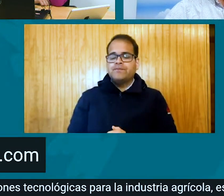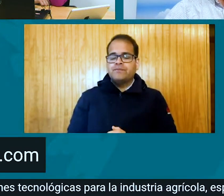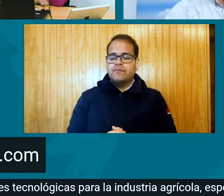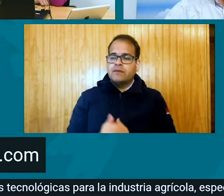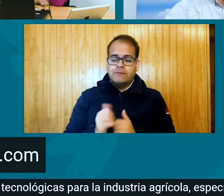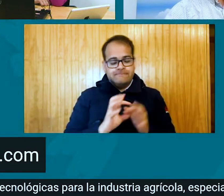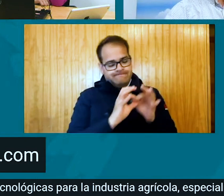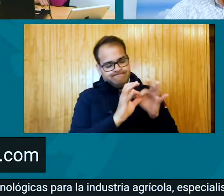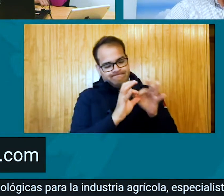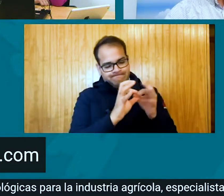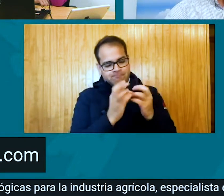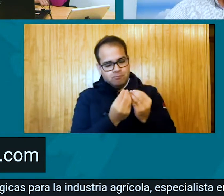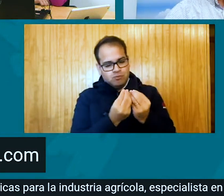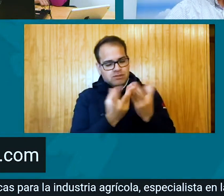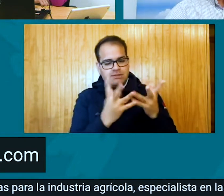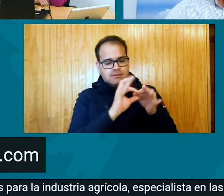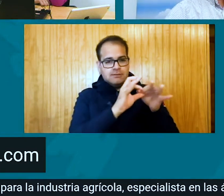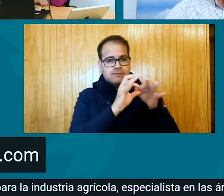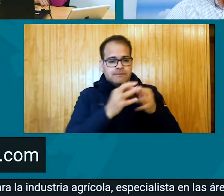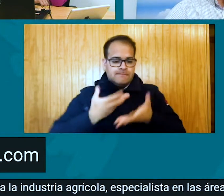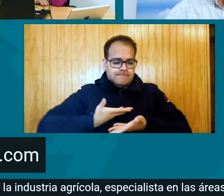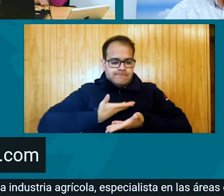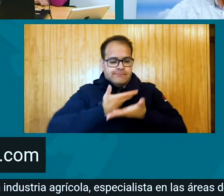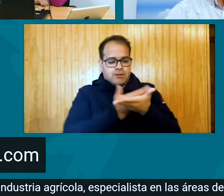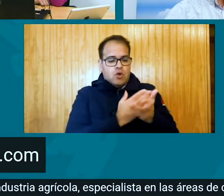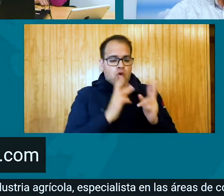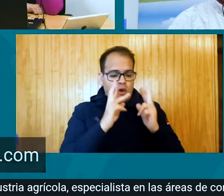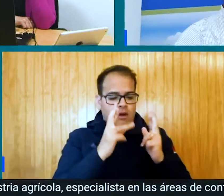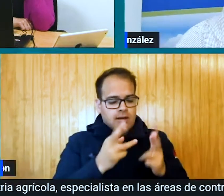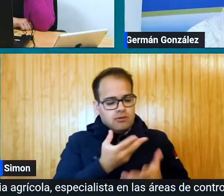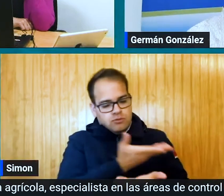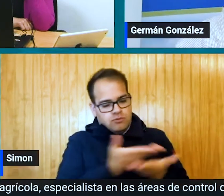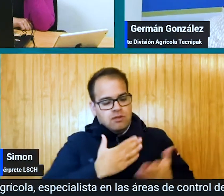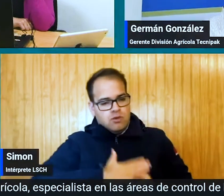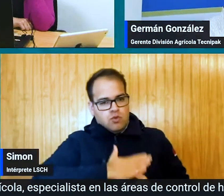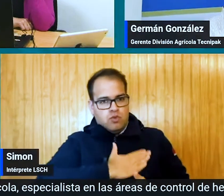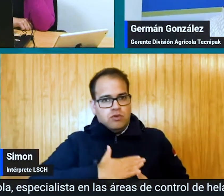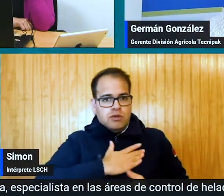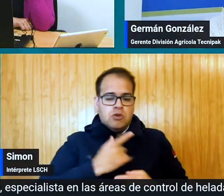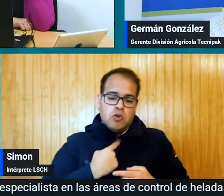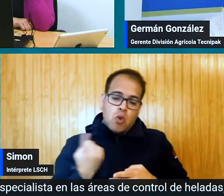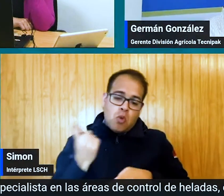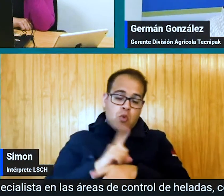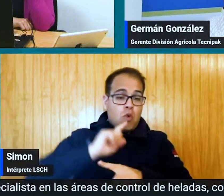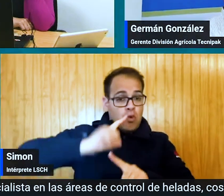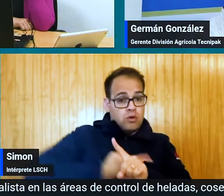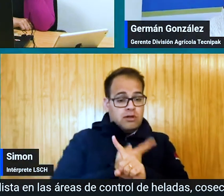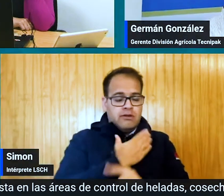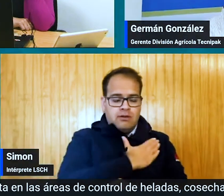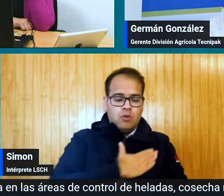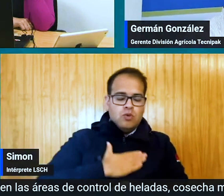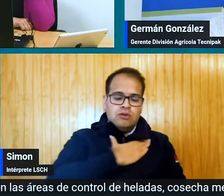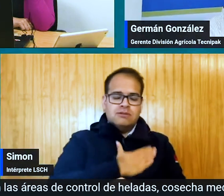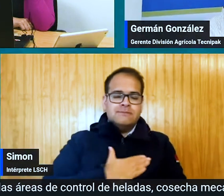Muchas gracias por la invitación. Ojalá les haya servido, así que encantado en volver. Muy entretenido.